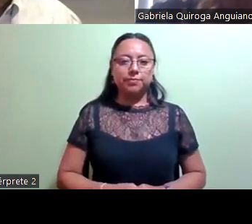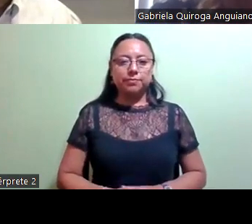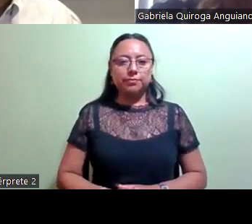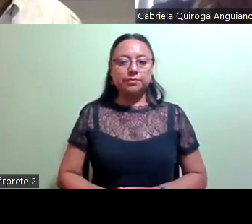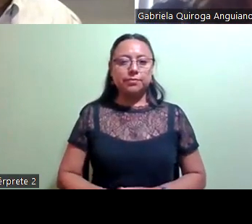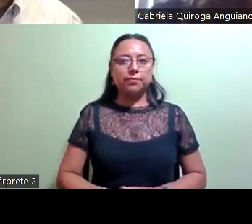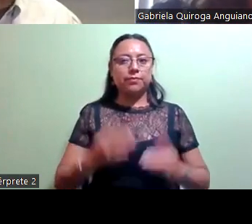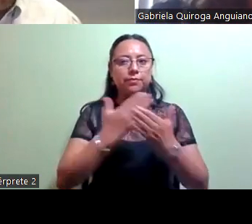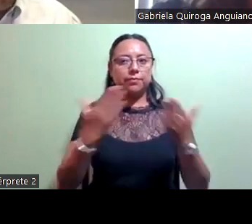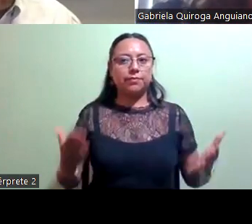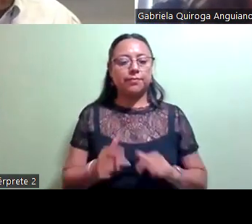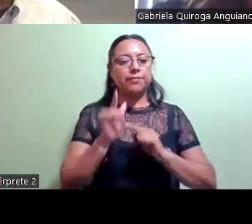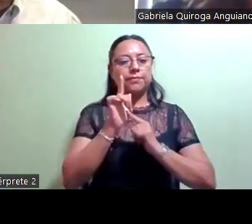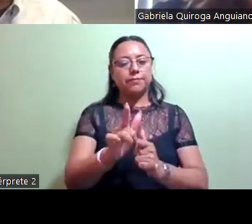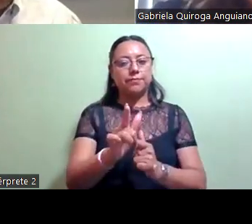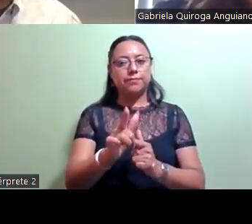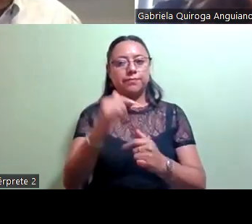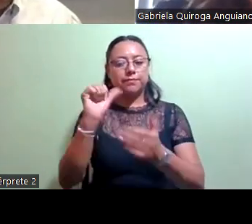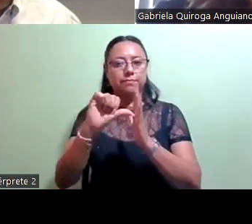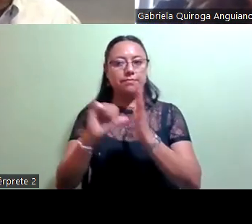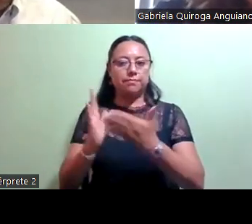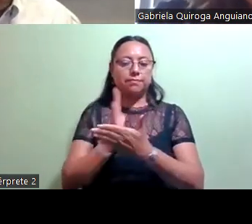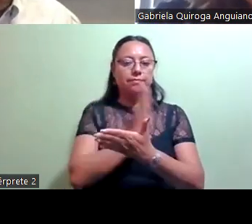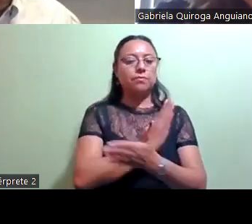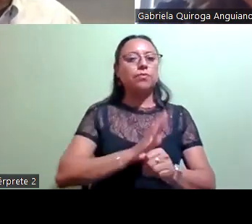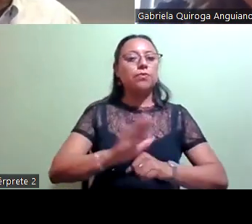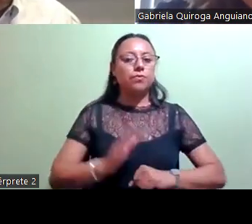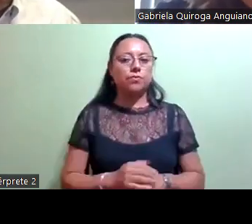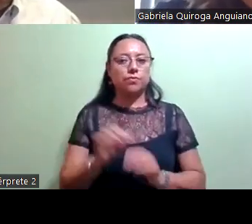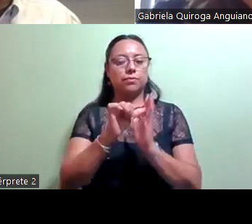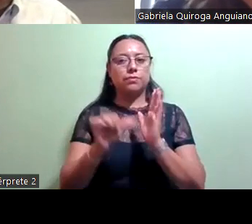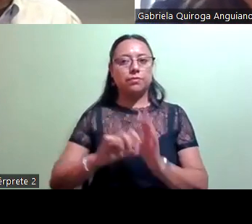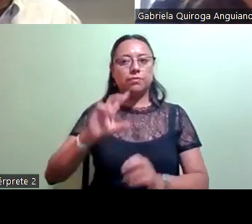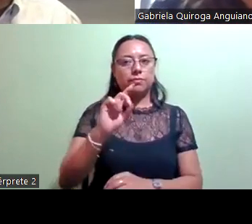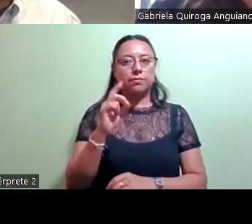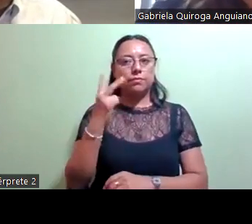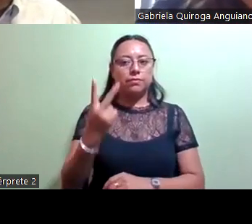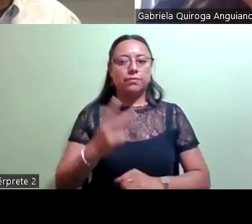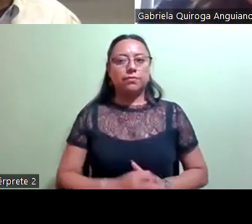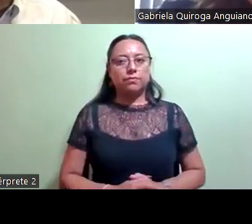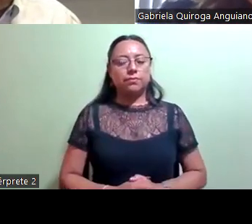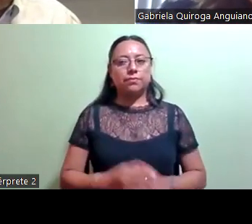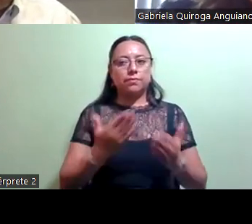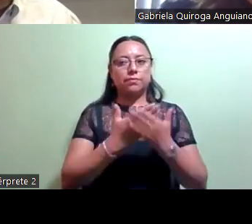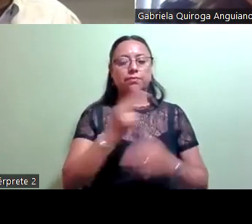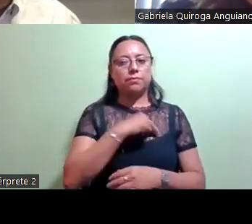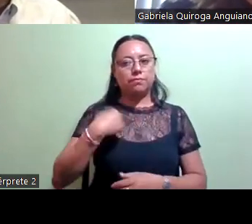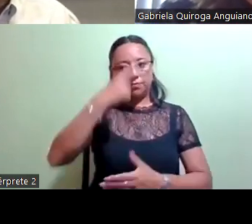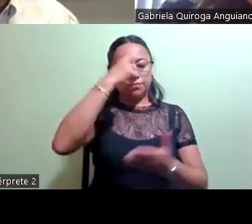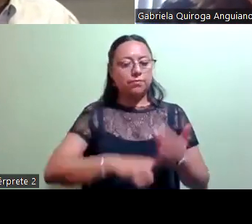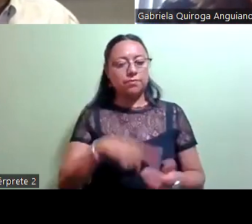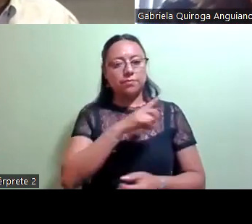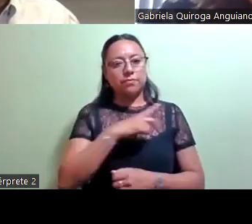En la siguiente reserva es el artículo 32. Consideramos que se debe